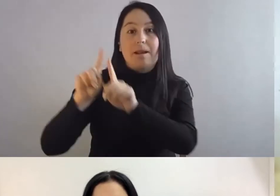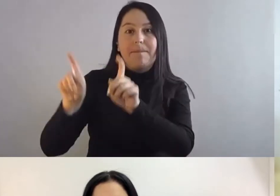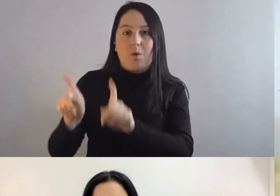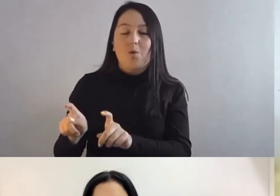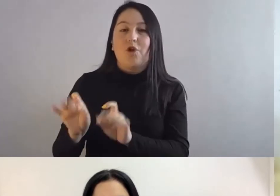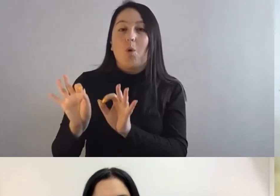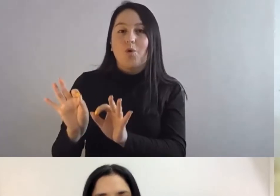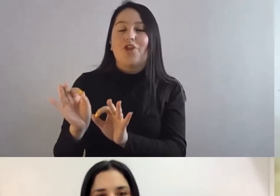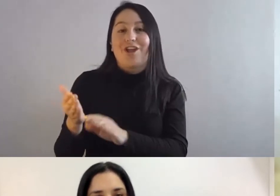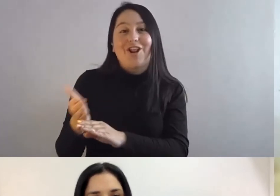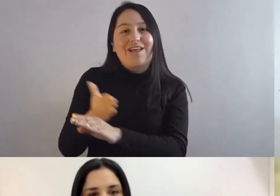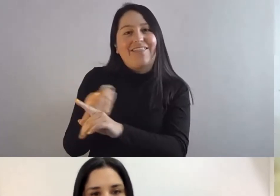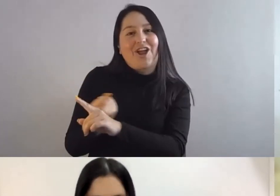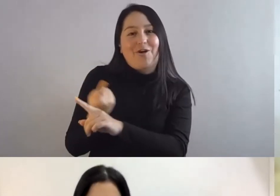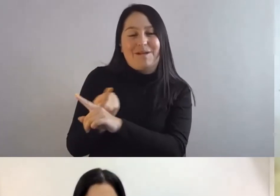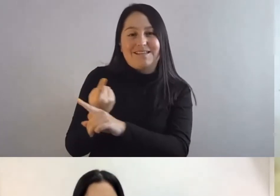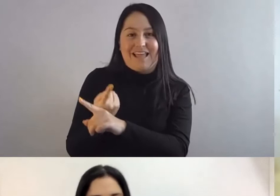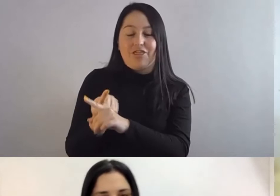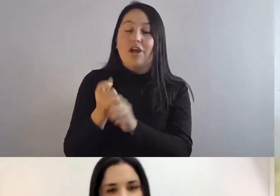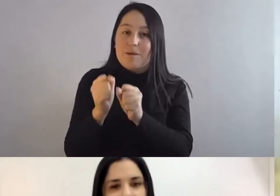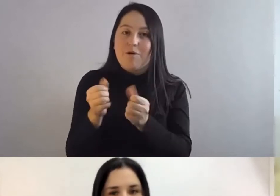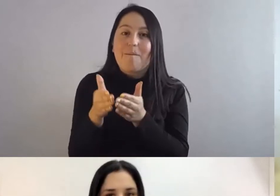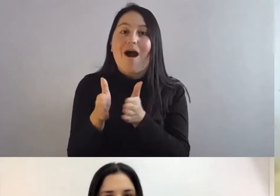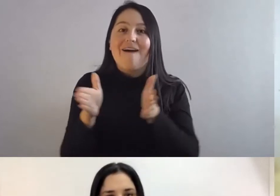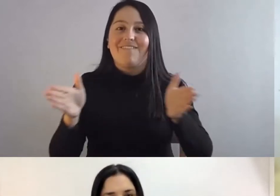va abriendo, ¿ya?